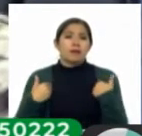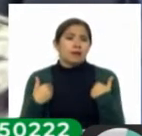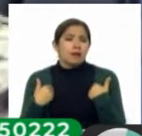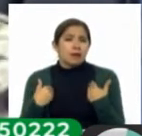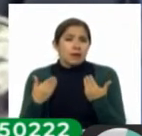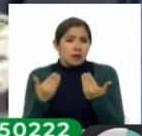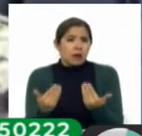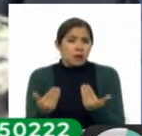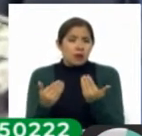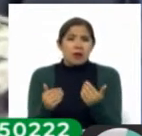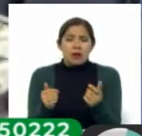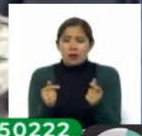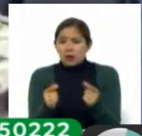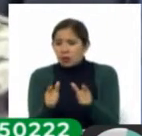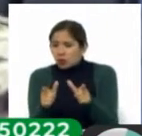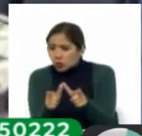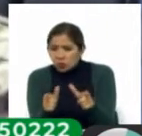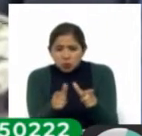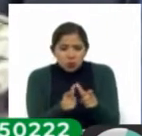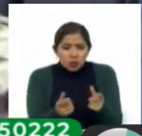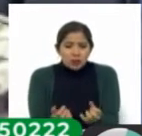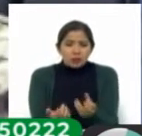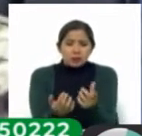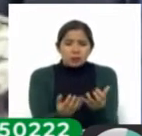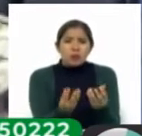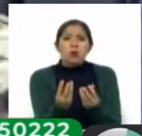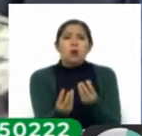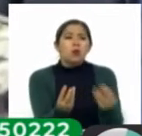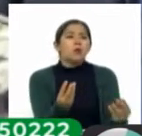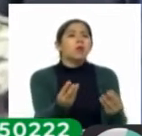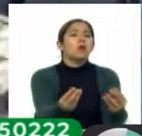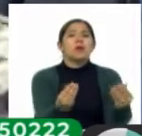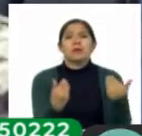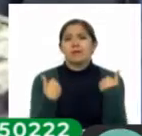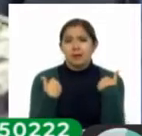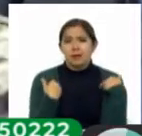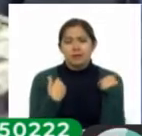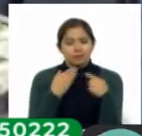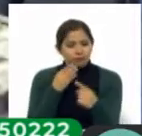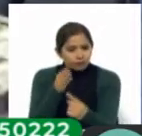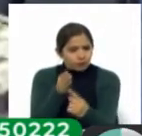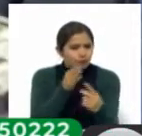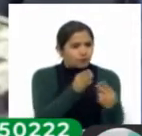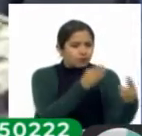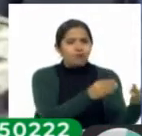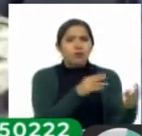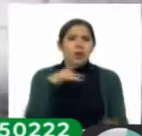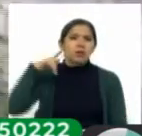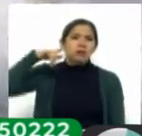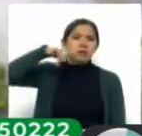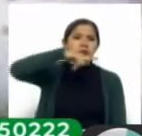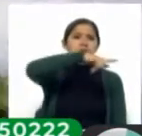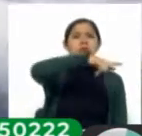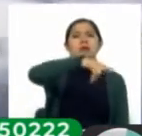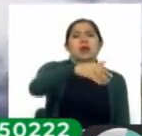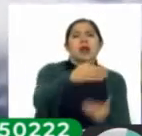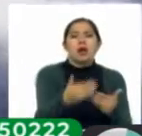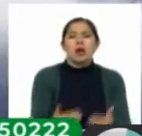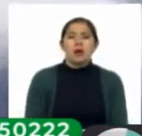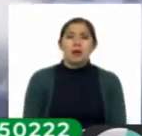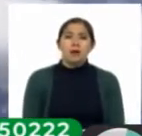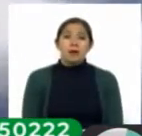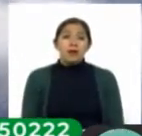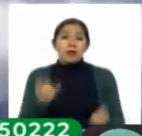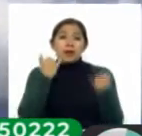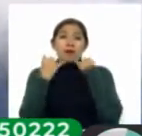la actualidad pequeños humos que están aislados. Lo vamos a atacar estos humos por vía aérea. Referente a las